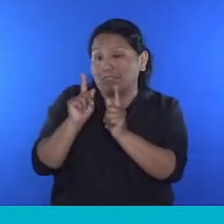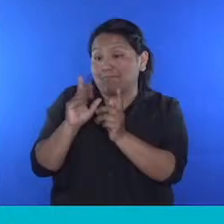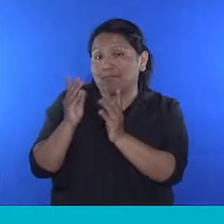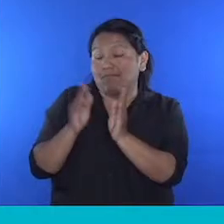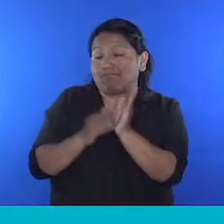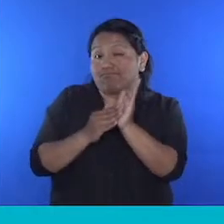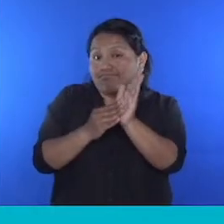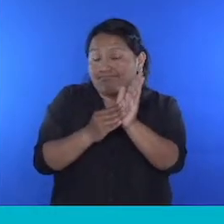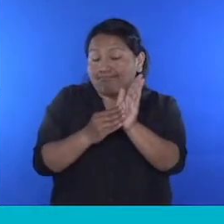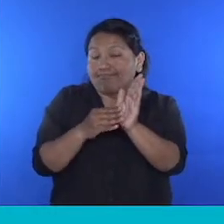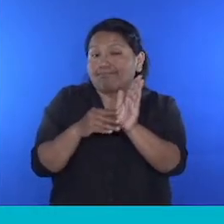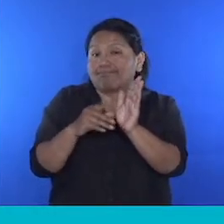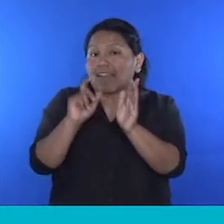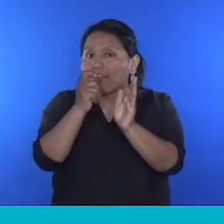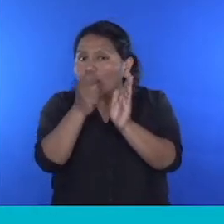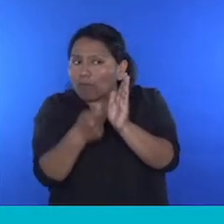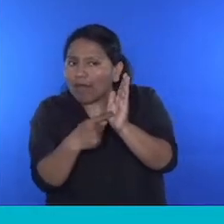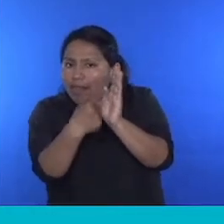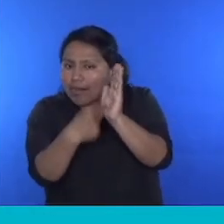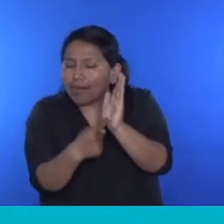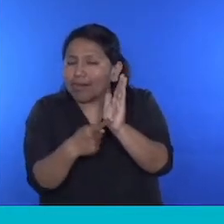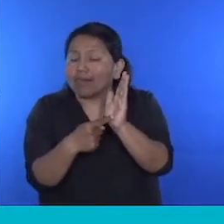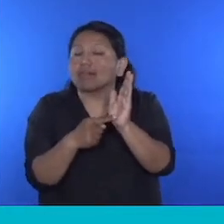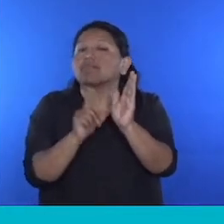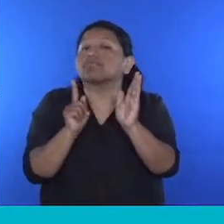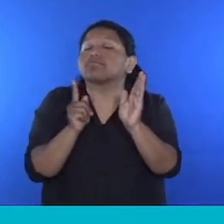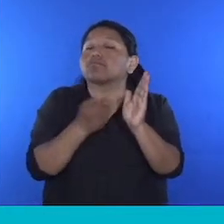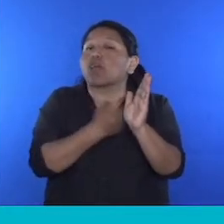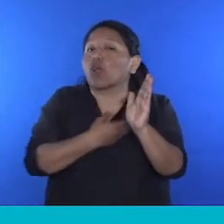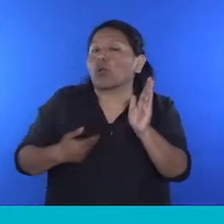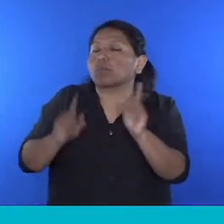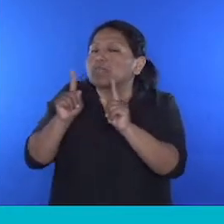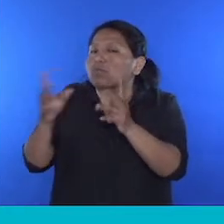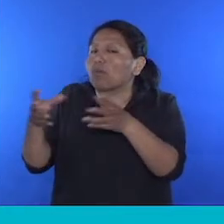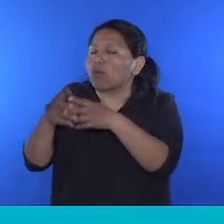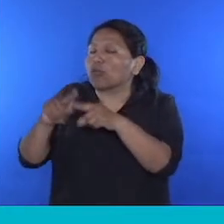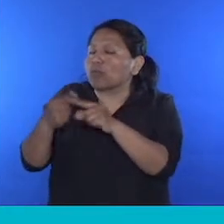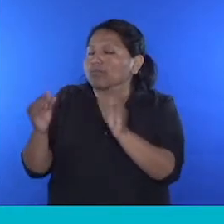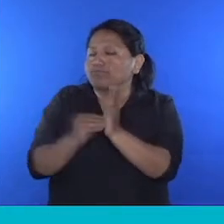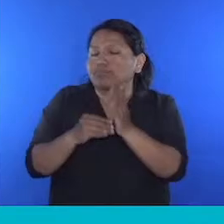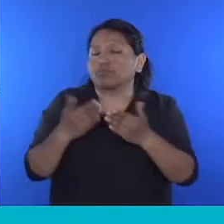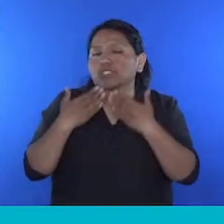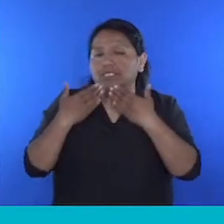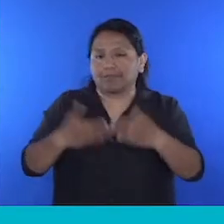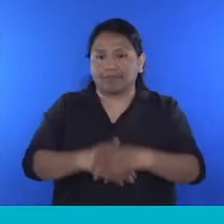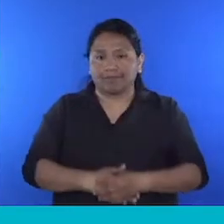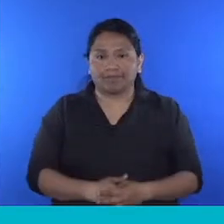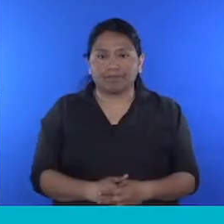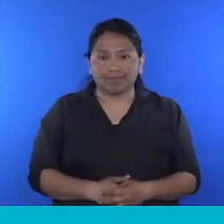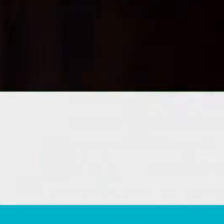Constitución reformada fueron gobernados por ese partido. Muchas